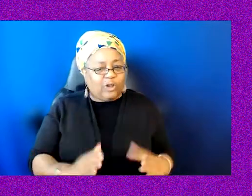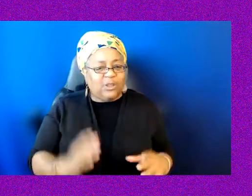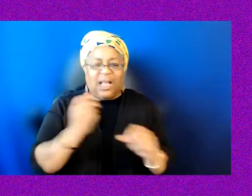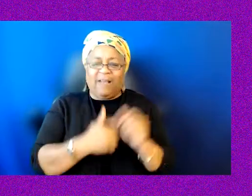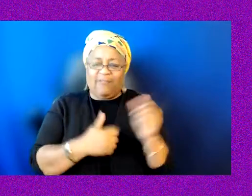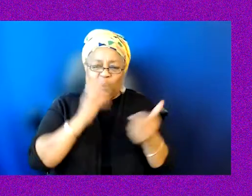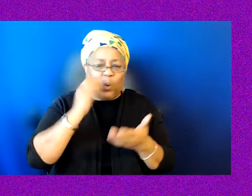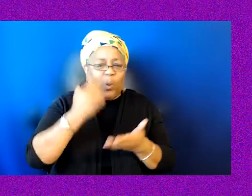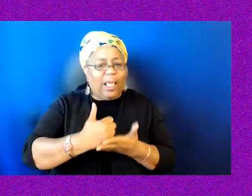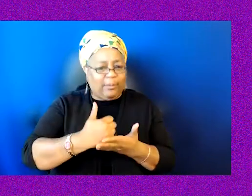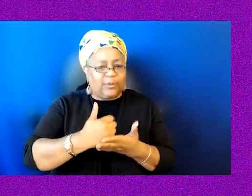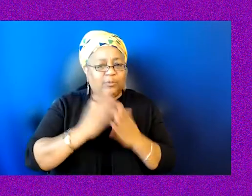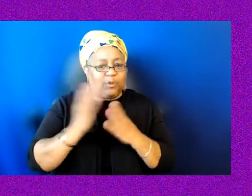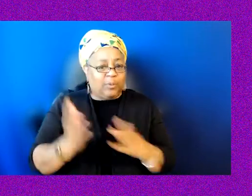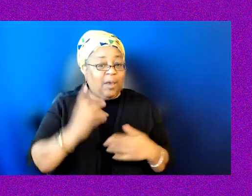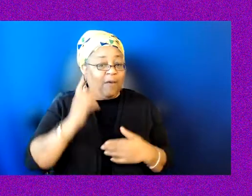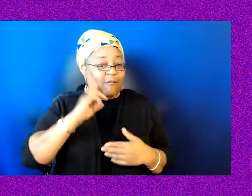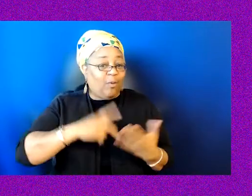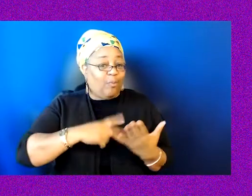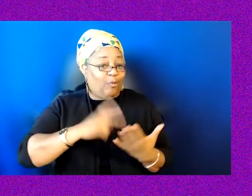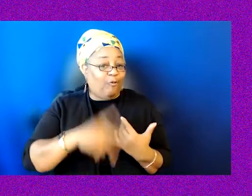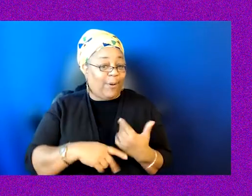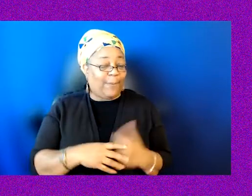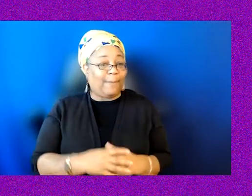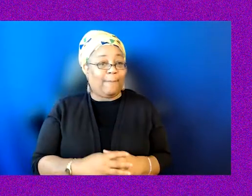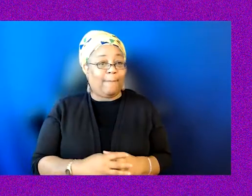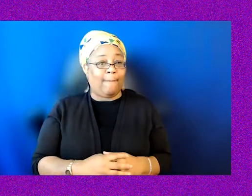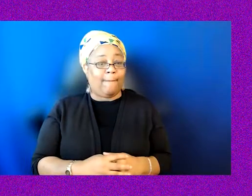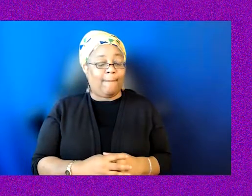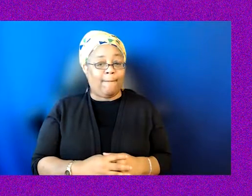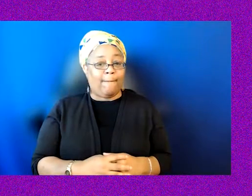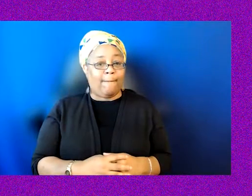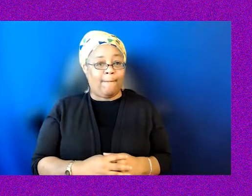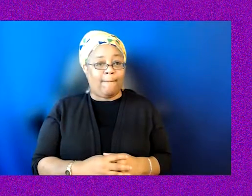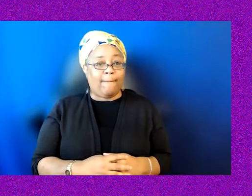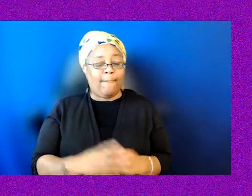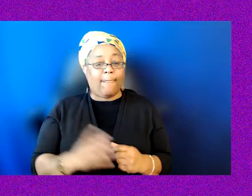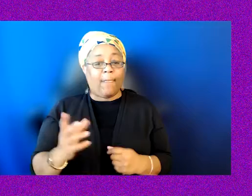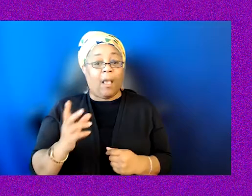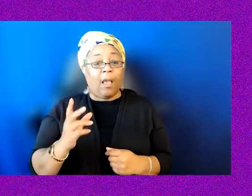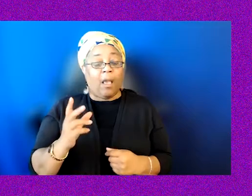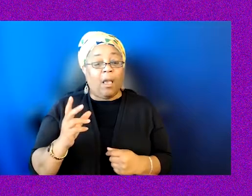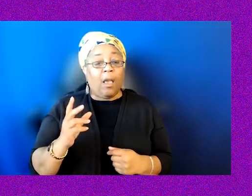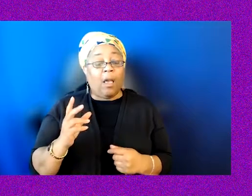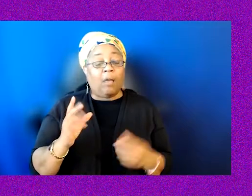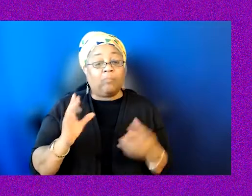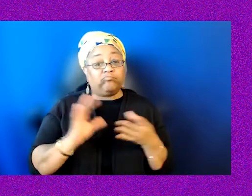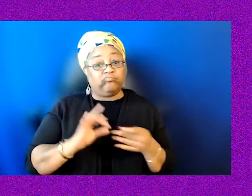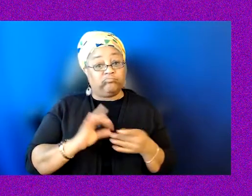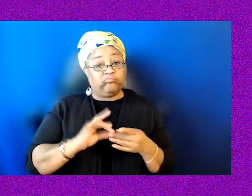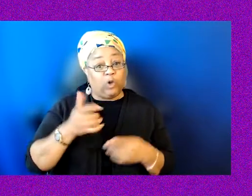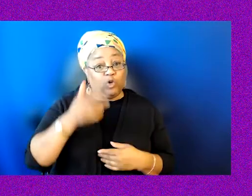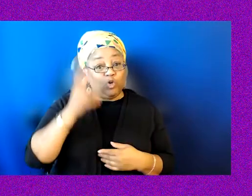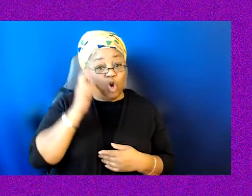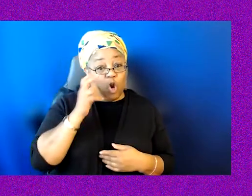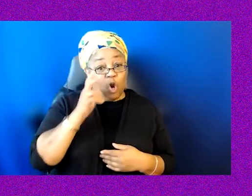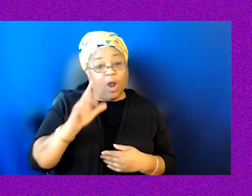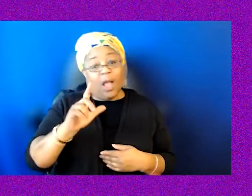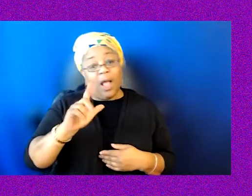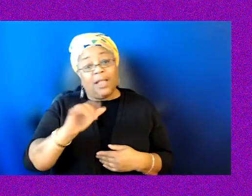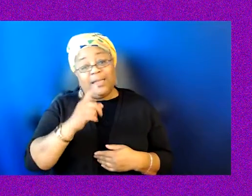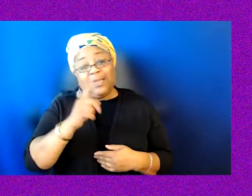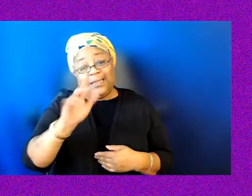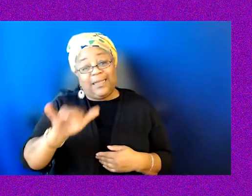conferencia. Gracias a los que planificaron esta conferencia y el programa. Este poema que se llama